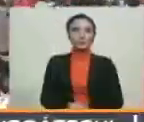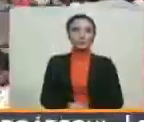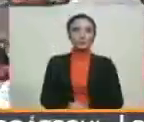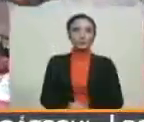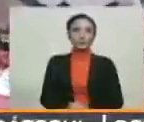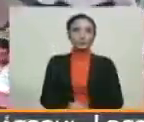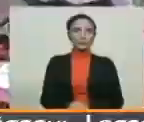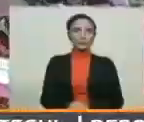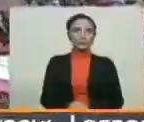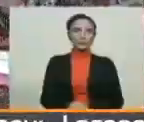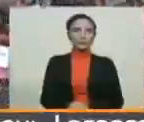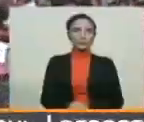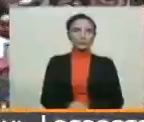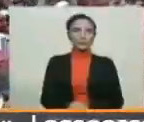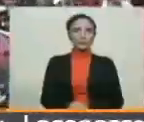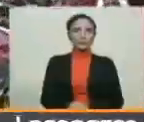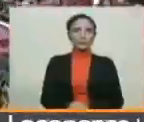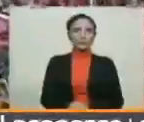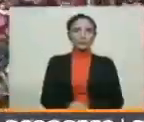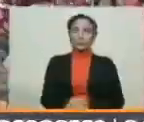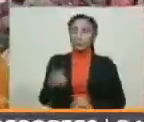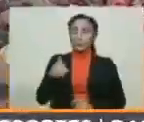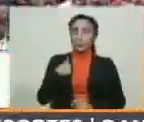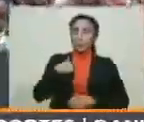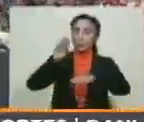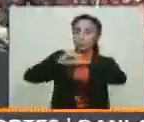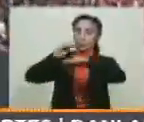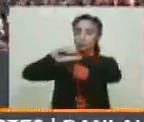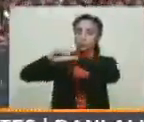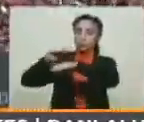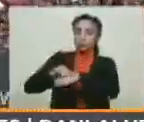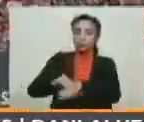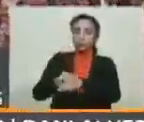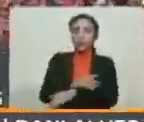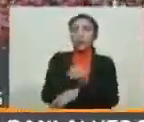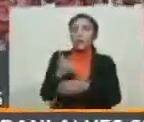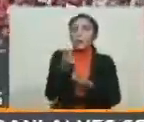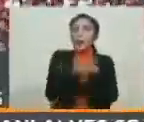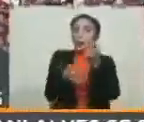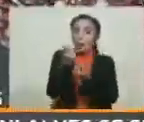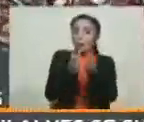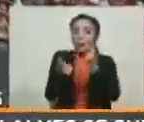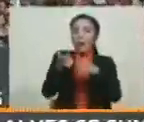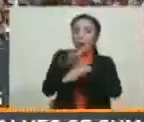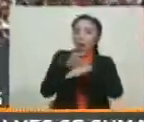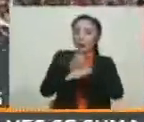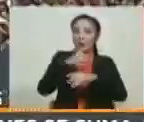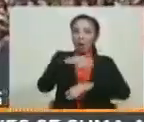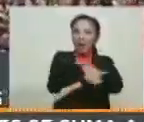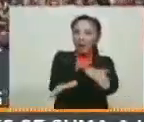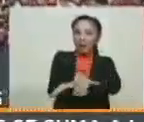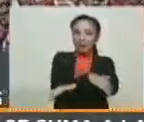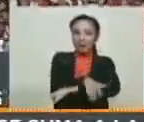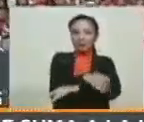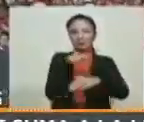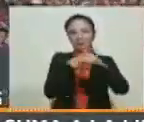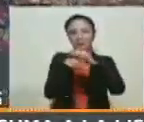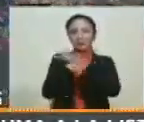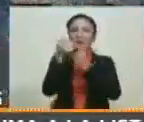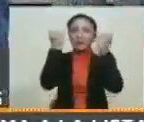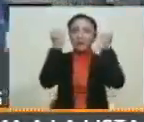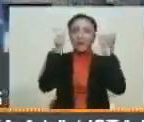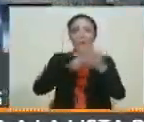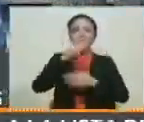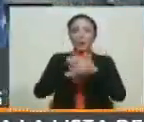y los voy a convocar para el gobierno económico de calle y los voy a convocar